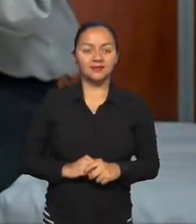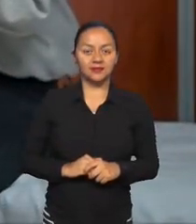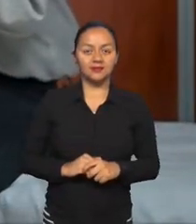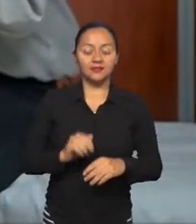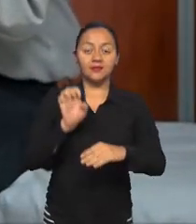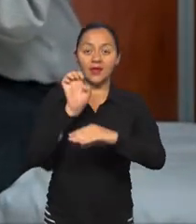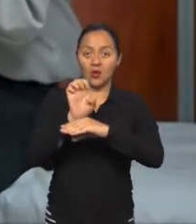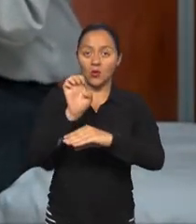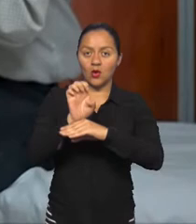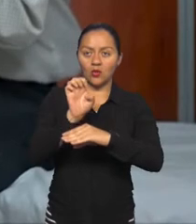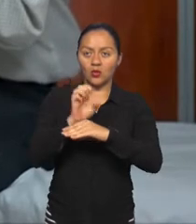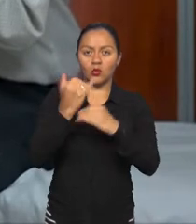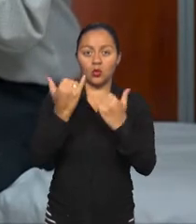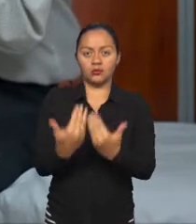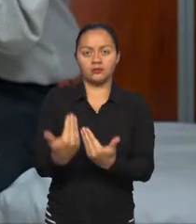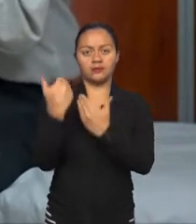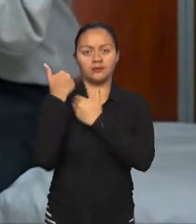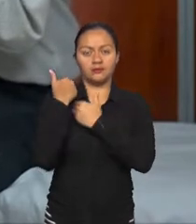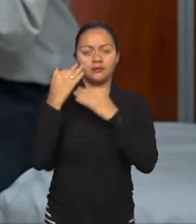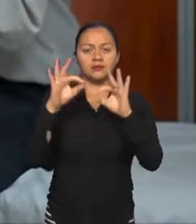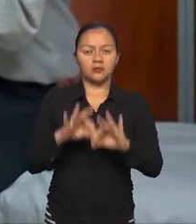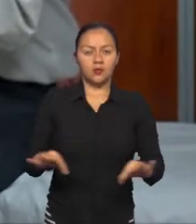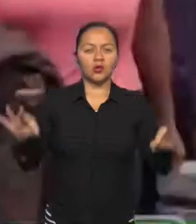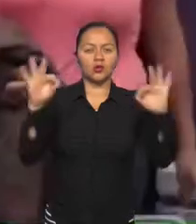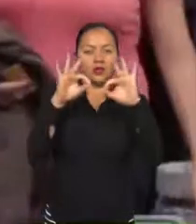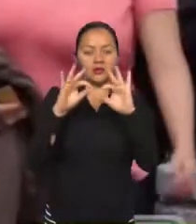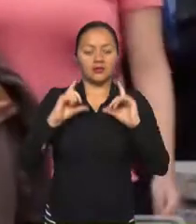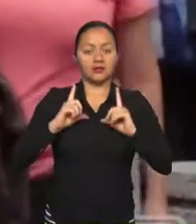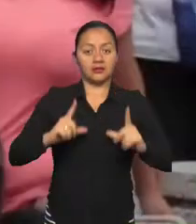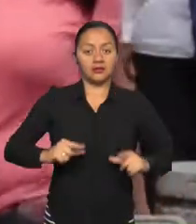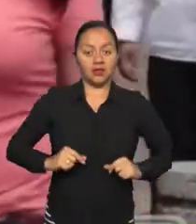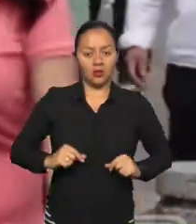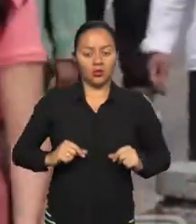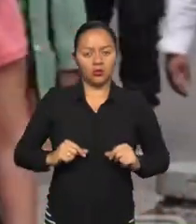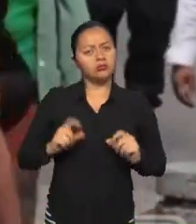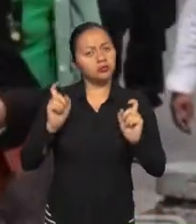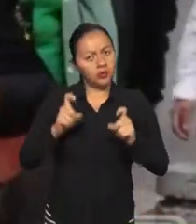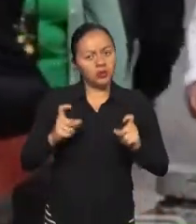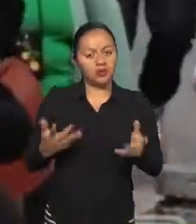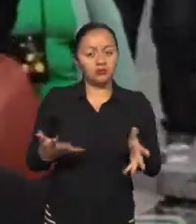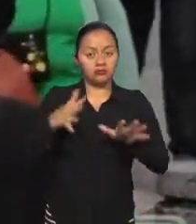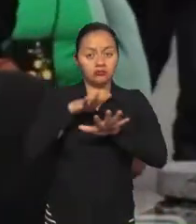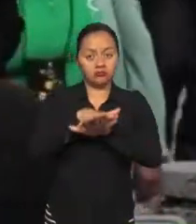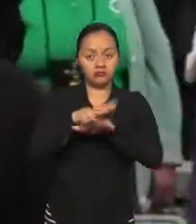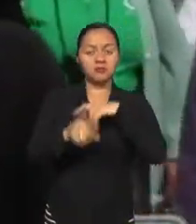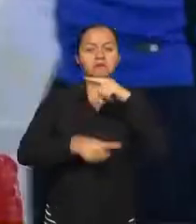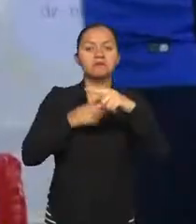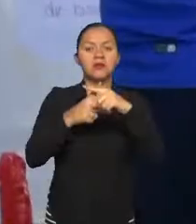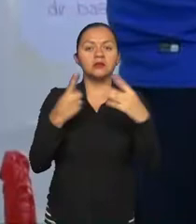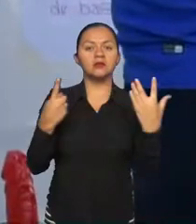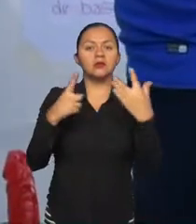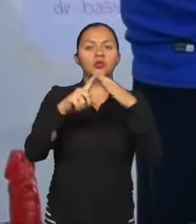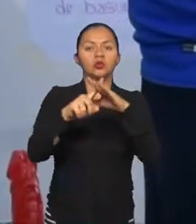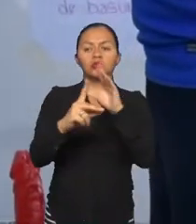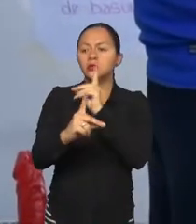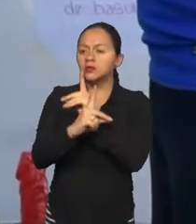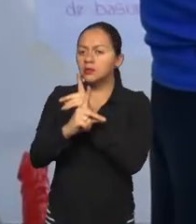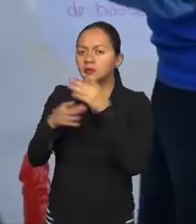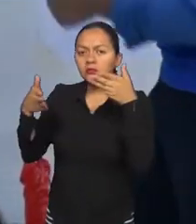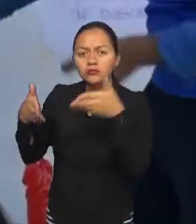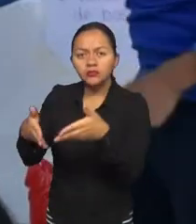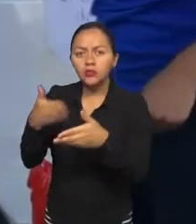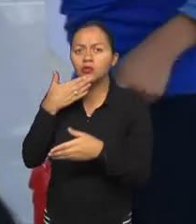Ecuador enfrenta retos importantes en relación a la salud integral e inclusiva para personas con discapacidad. La salud